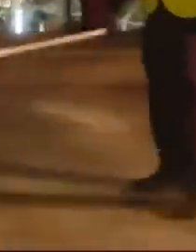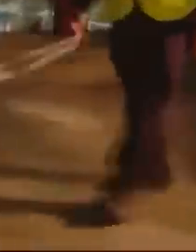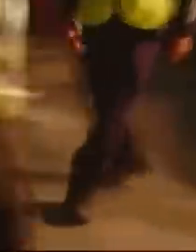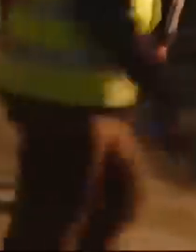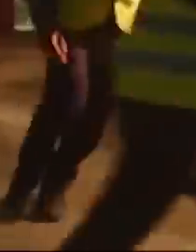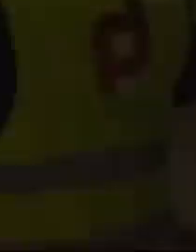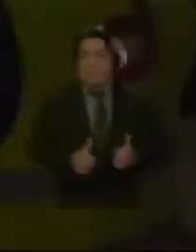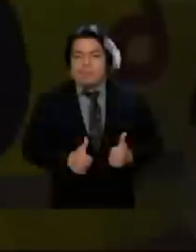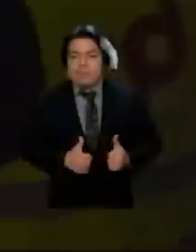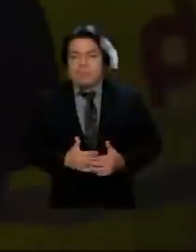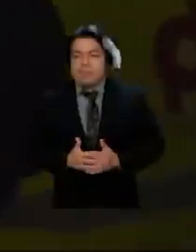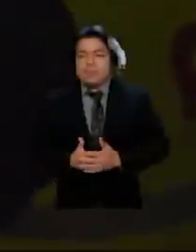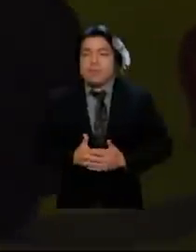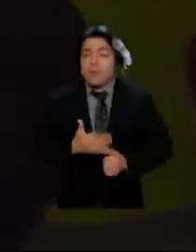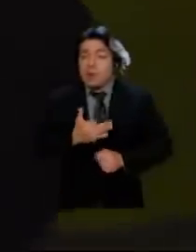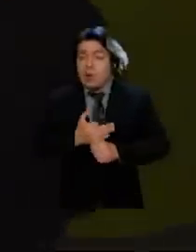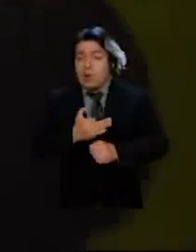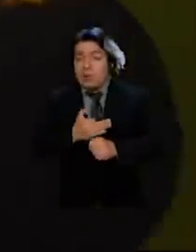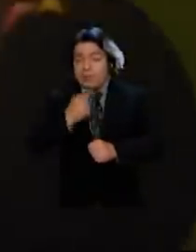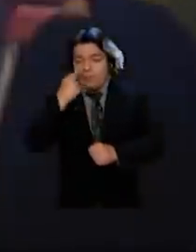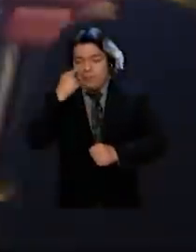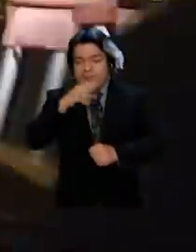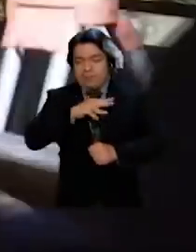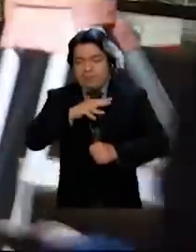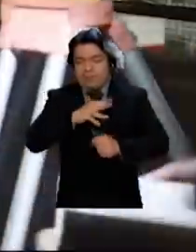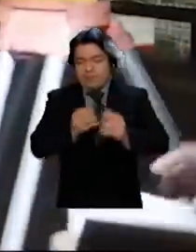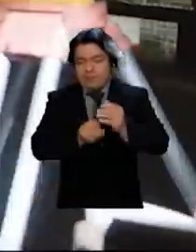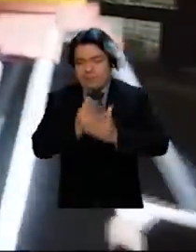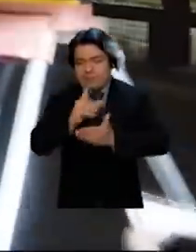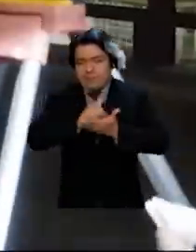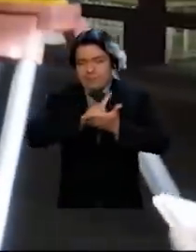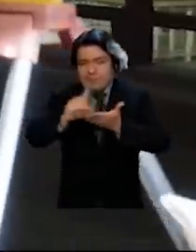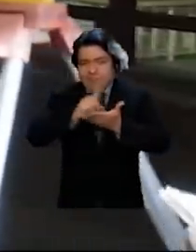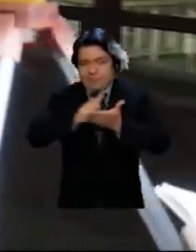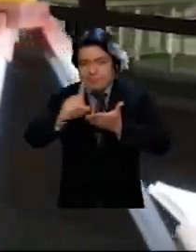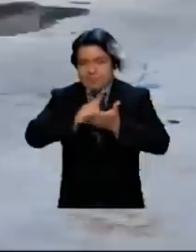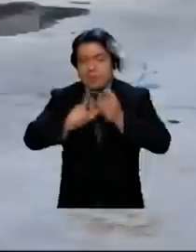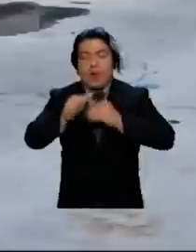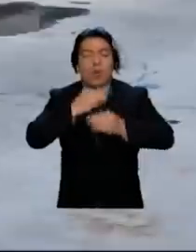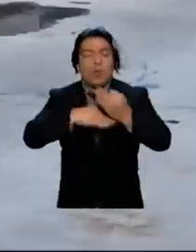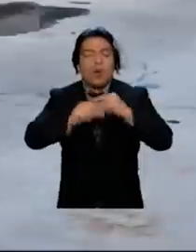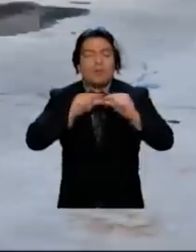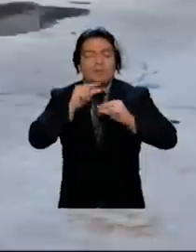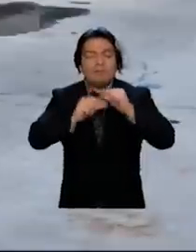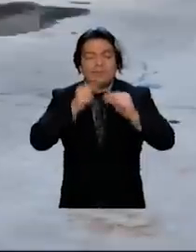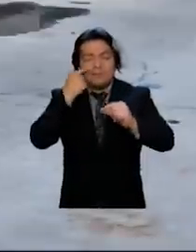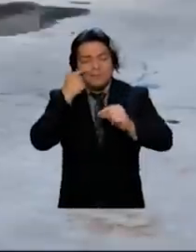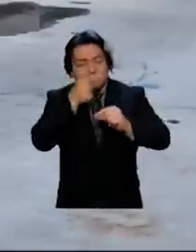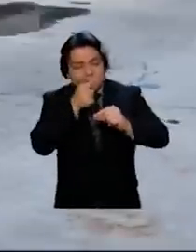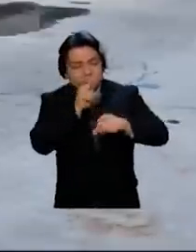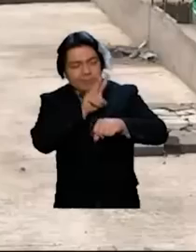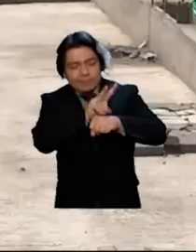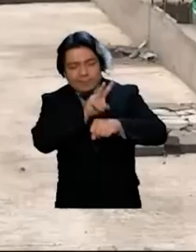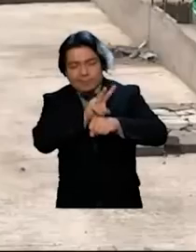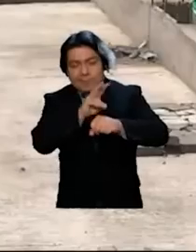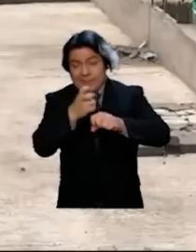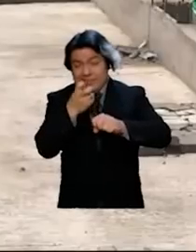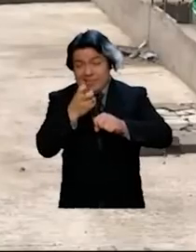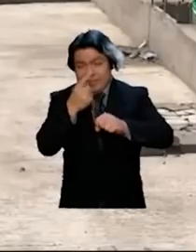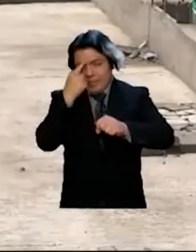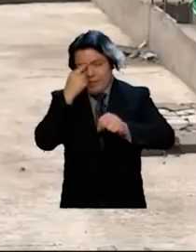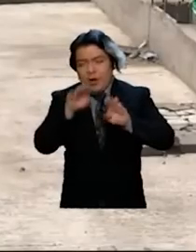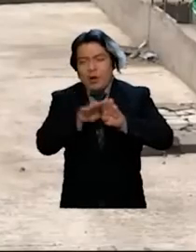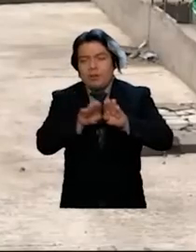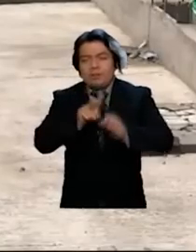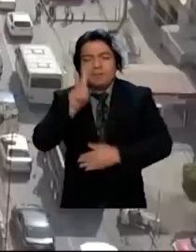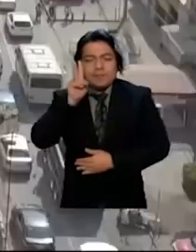en ello tenemos datos importantes que podemos ir monitoreando a lo largo del tiempo. Esta es la prueba estática,